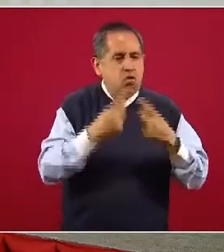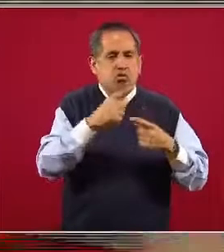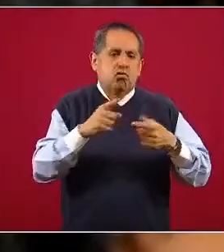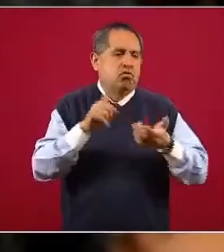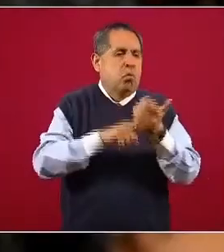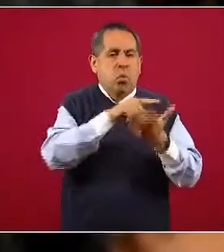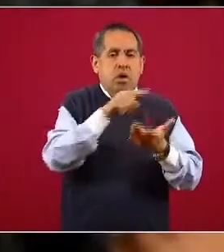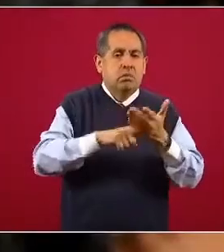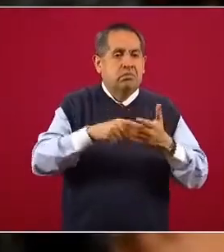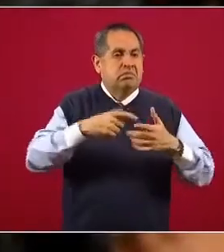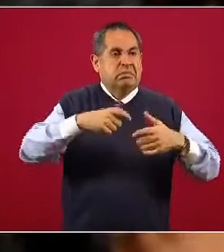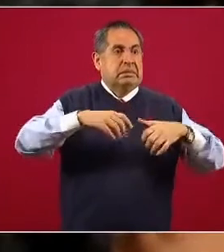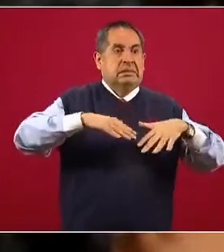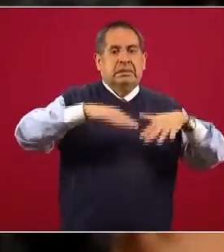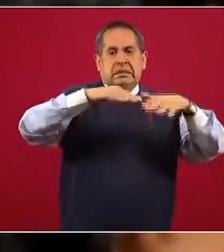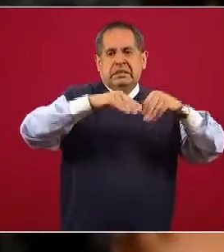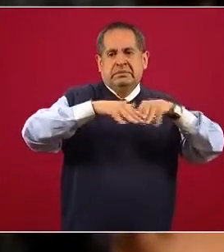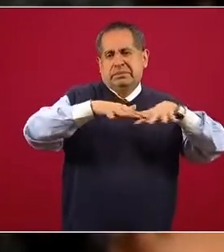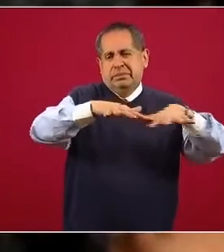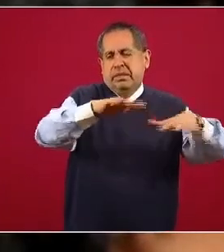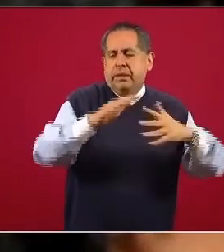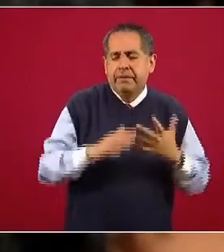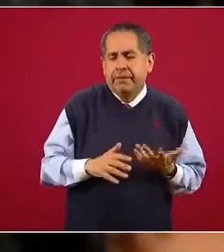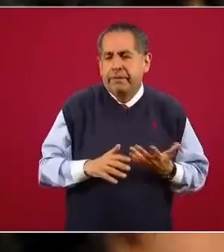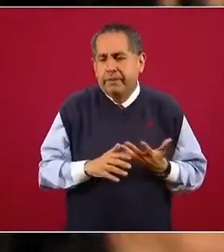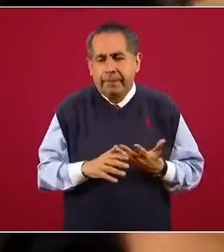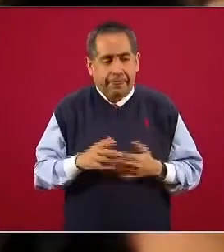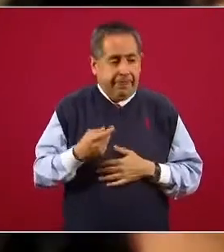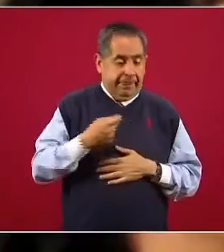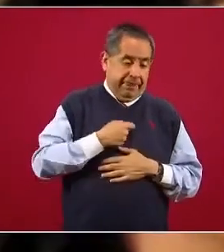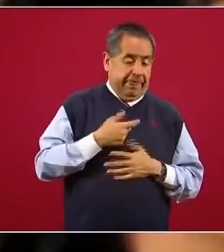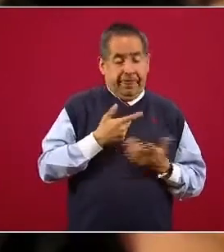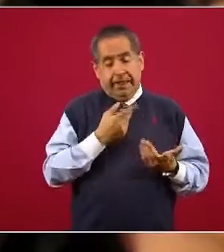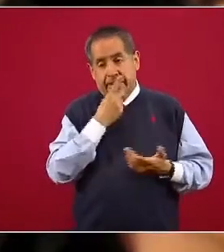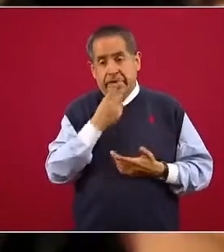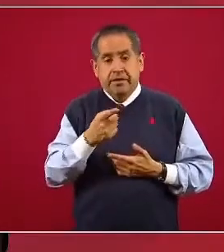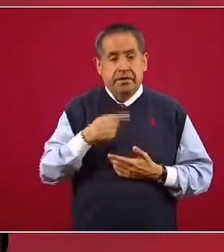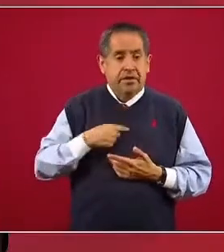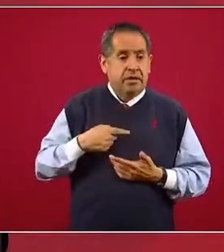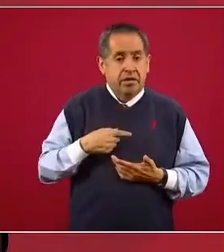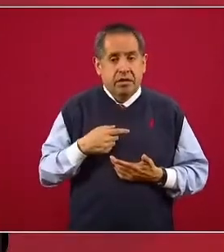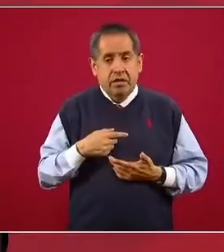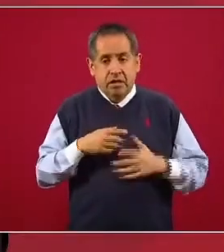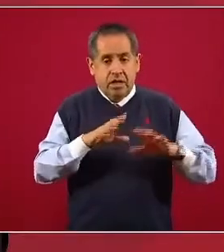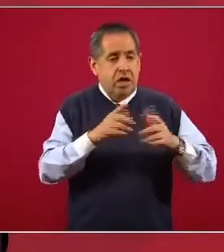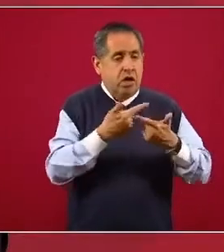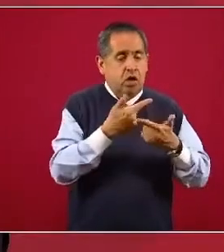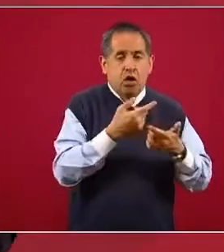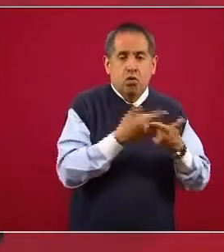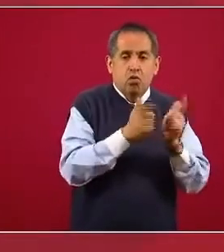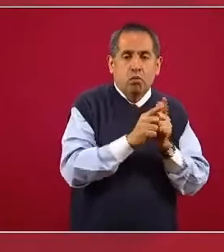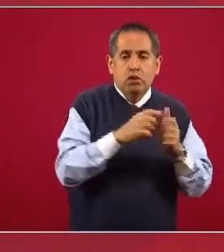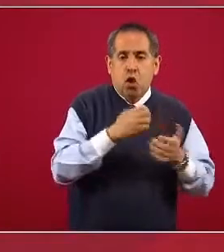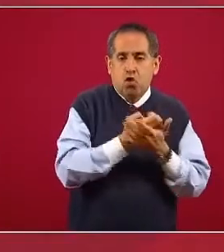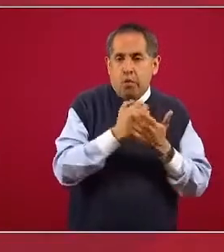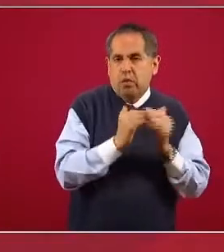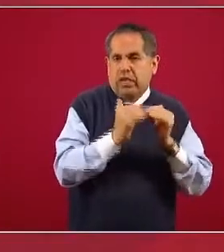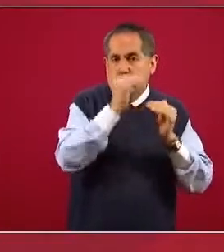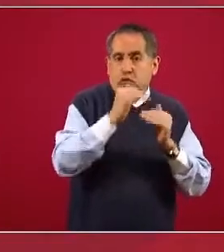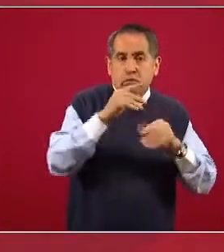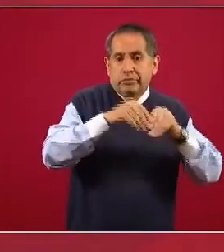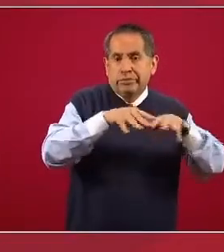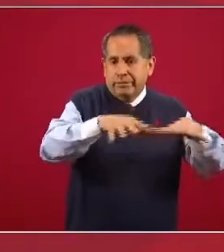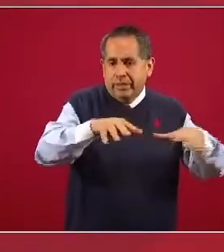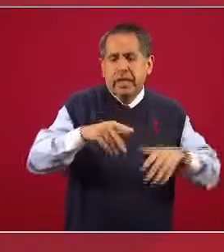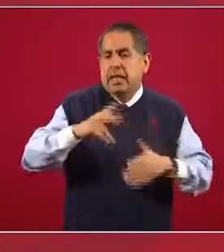socioeconómicos, y eso causó inquietudes de personas que se autoidentifican en los intereses de estos segmentos económicos, y